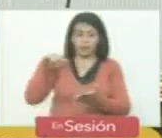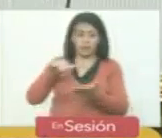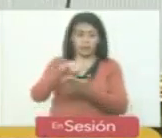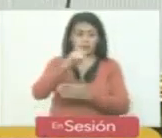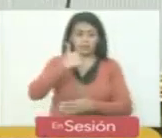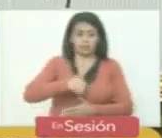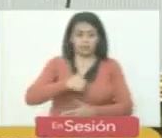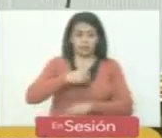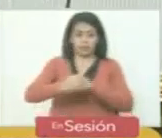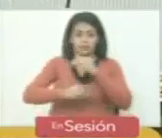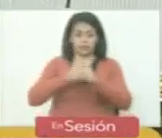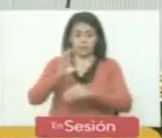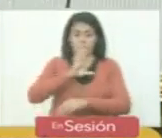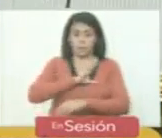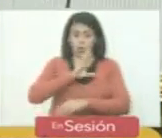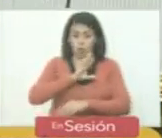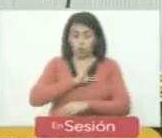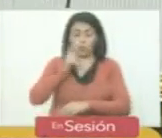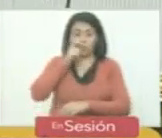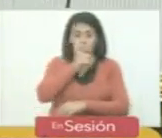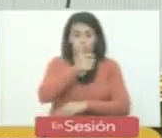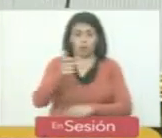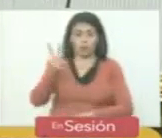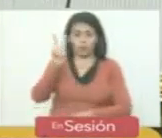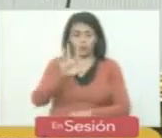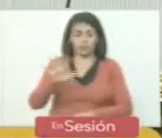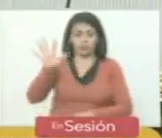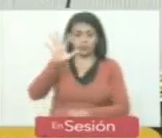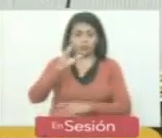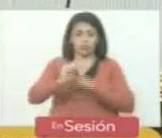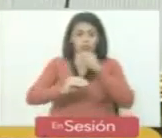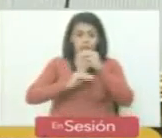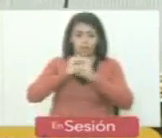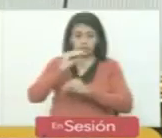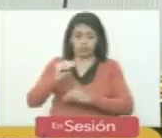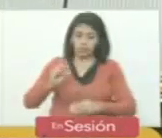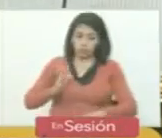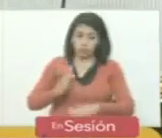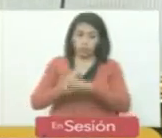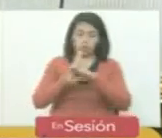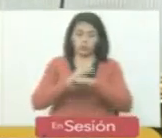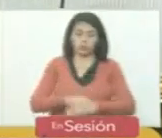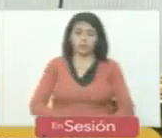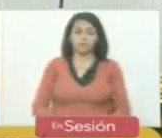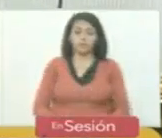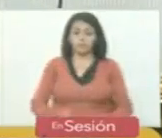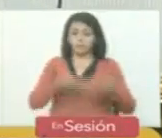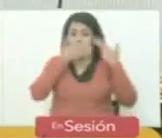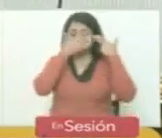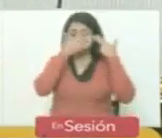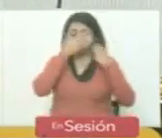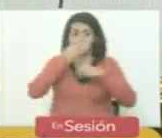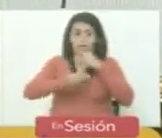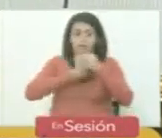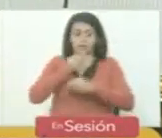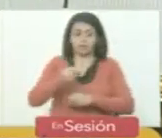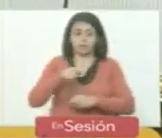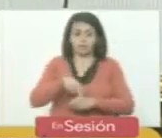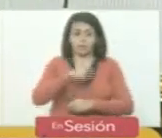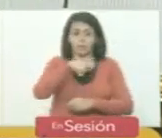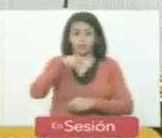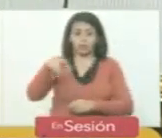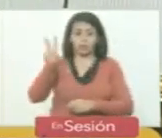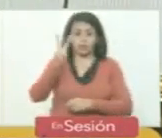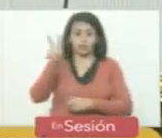Argentina que pertenece al pueblo venezolano y en contra del secuestro cometido en contra de